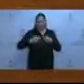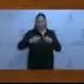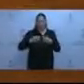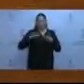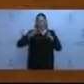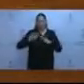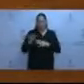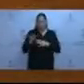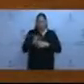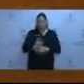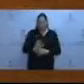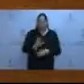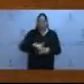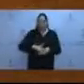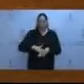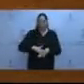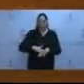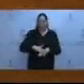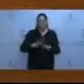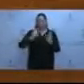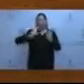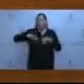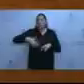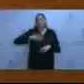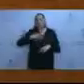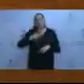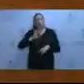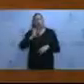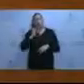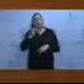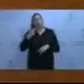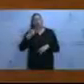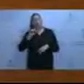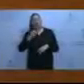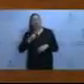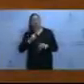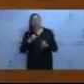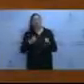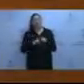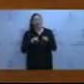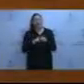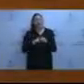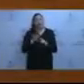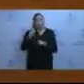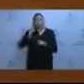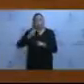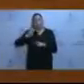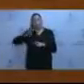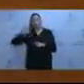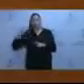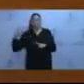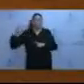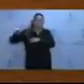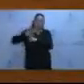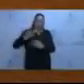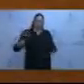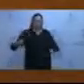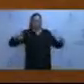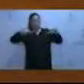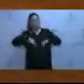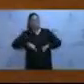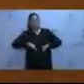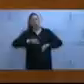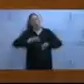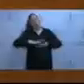final, a ver si es que SOGEPSA se va a la quiebra porque lo manda la Unión Europea, ¿no? Y no por su gestión o por